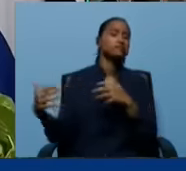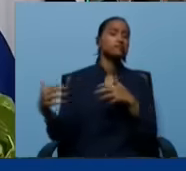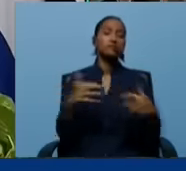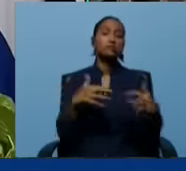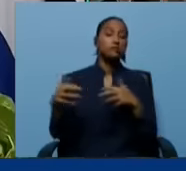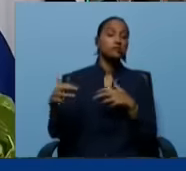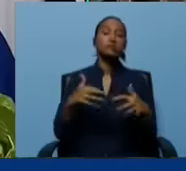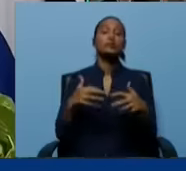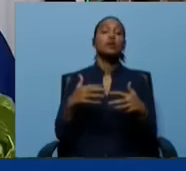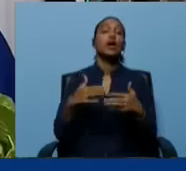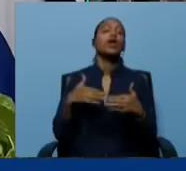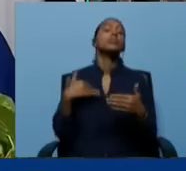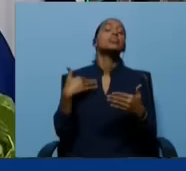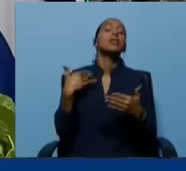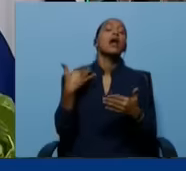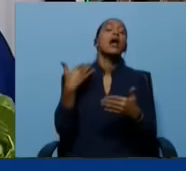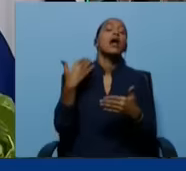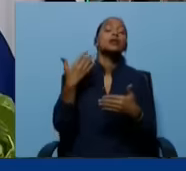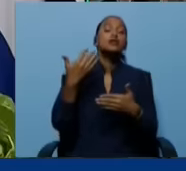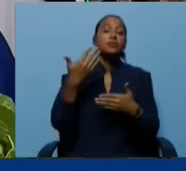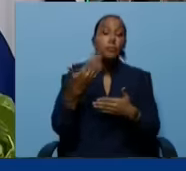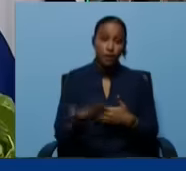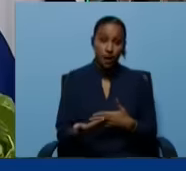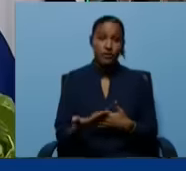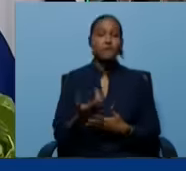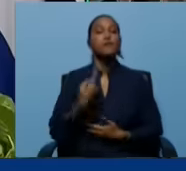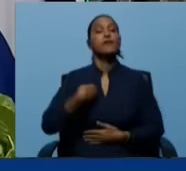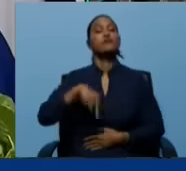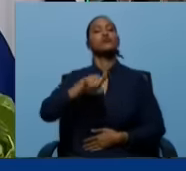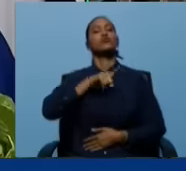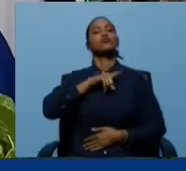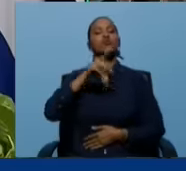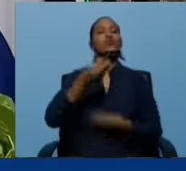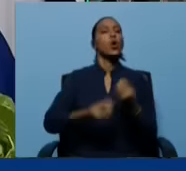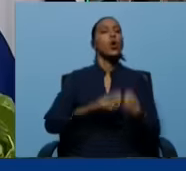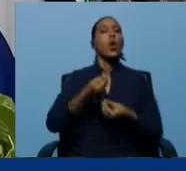Y luego, la gran lección que aprendimos nosotros ahí,